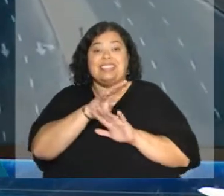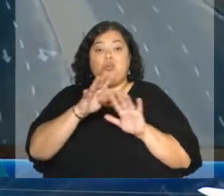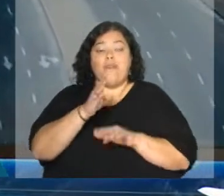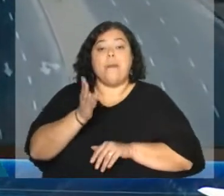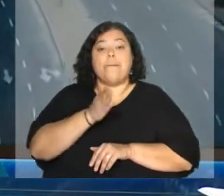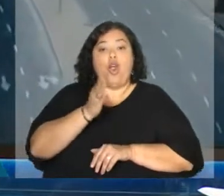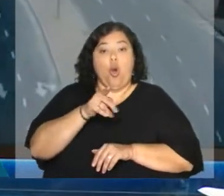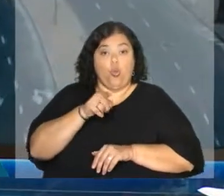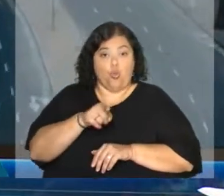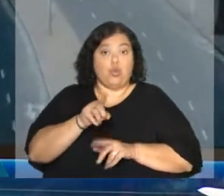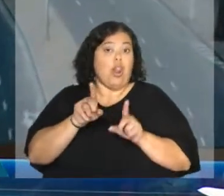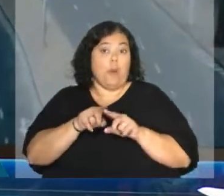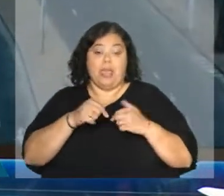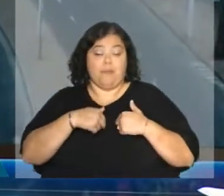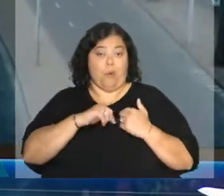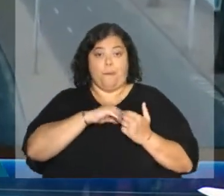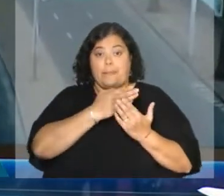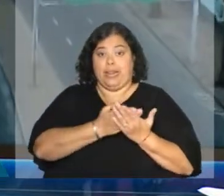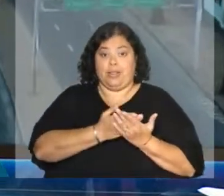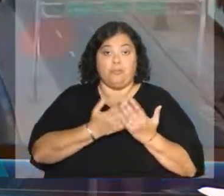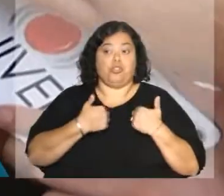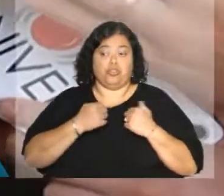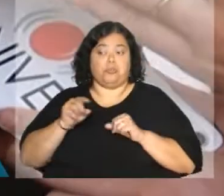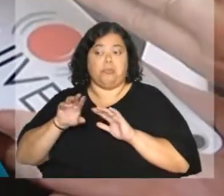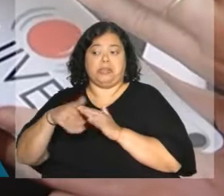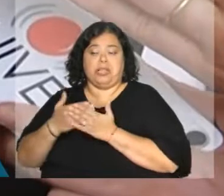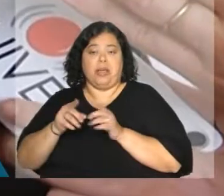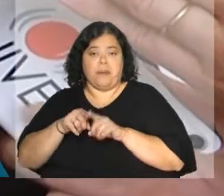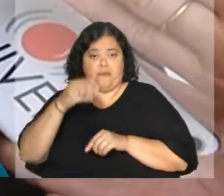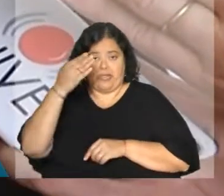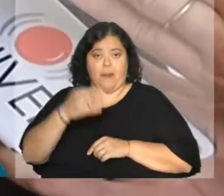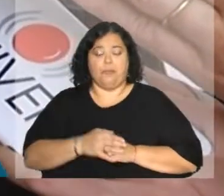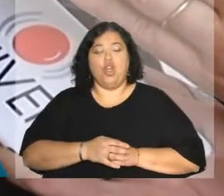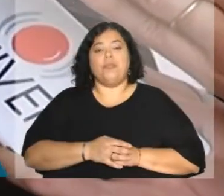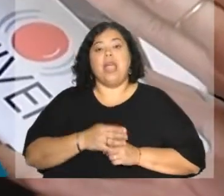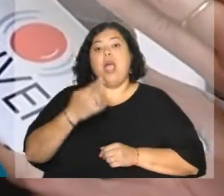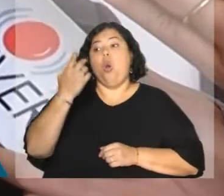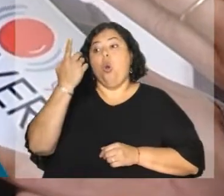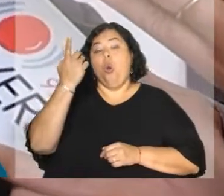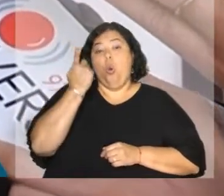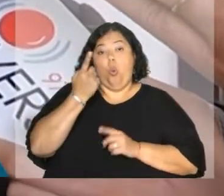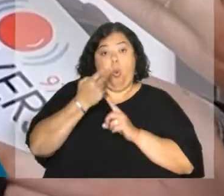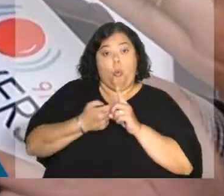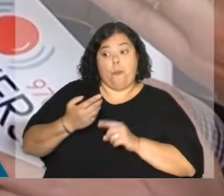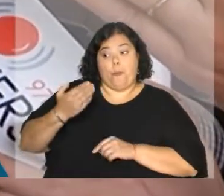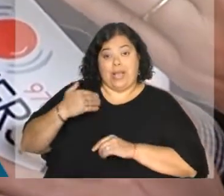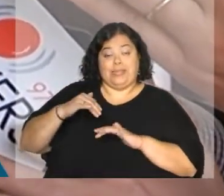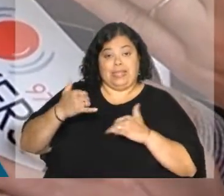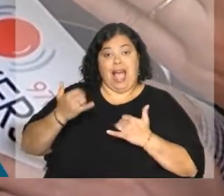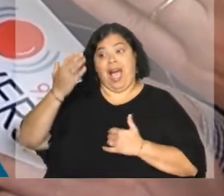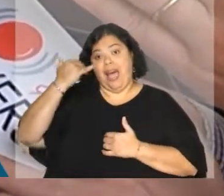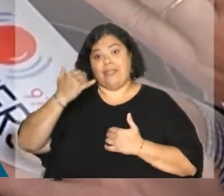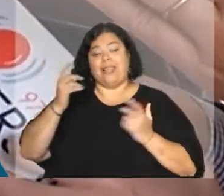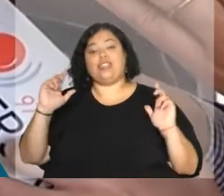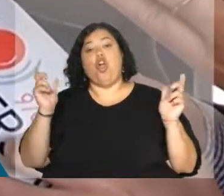es igual a la que fue presentada por su partido. Hace ya más de un mes que dieron lugar a una minuta de comunicación que fue tratada